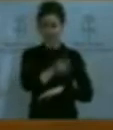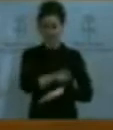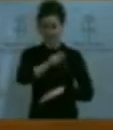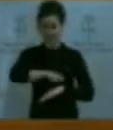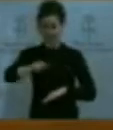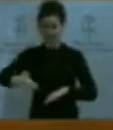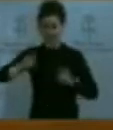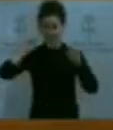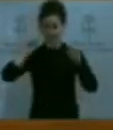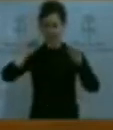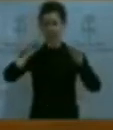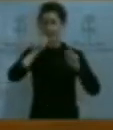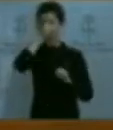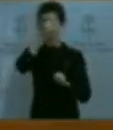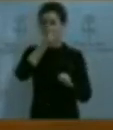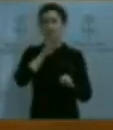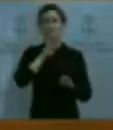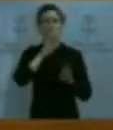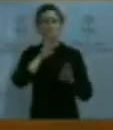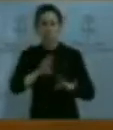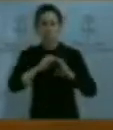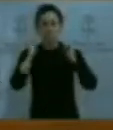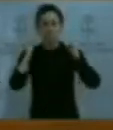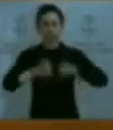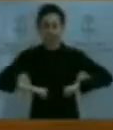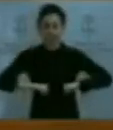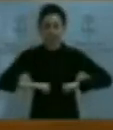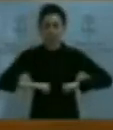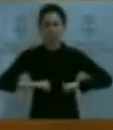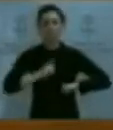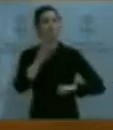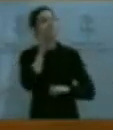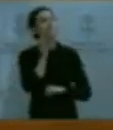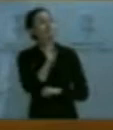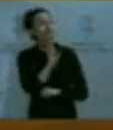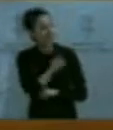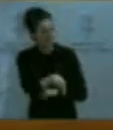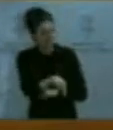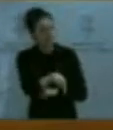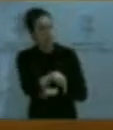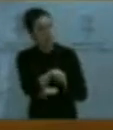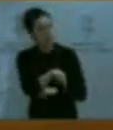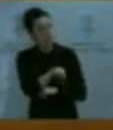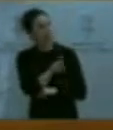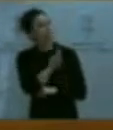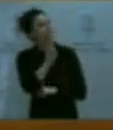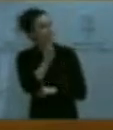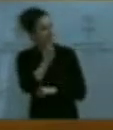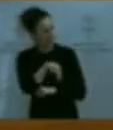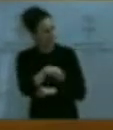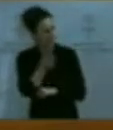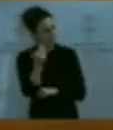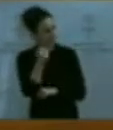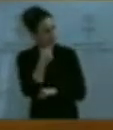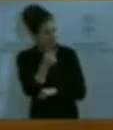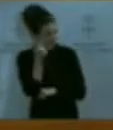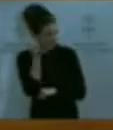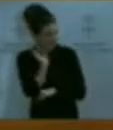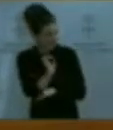pacto. Es verdad. Eso es cierto, y se lo reconocí anteriormente. Y además le reconocimos públicamente